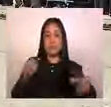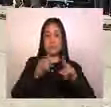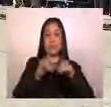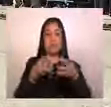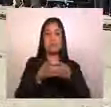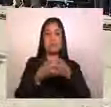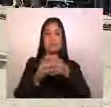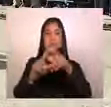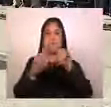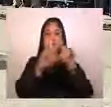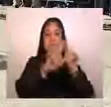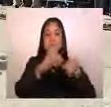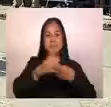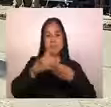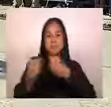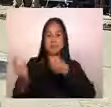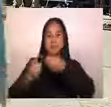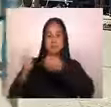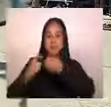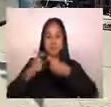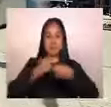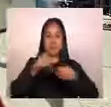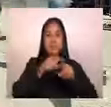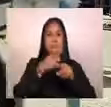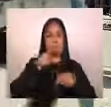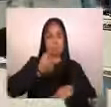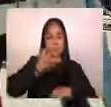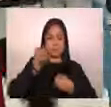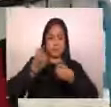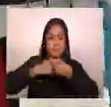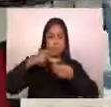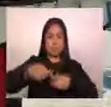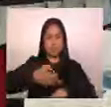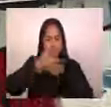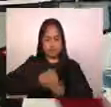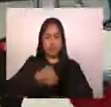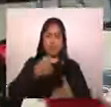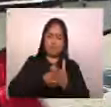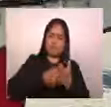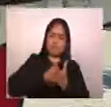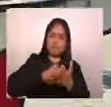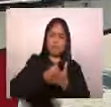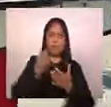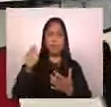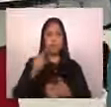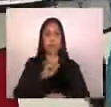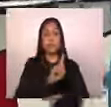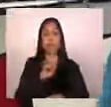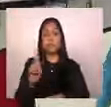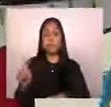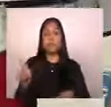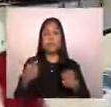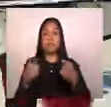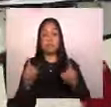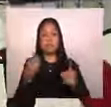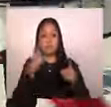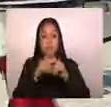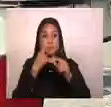se caracteriza por la formación de integrantes con disciplina y constancia para la ejecución de cada